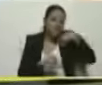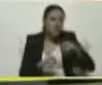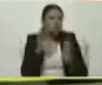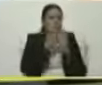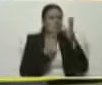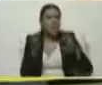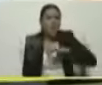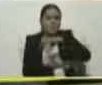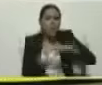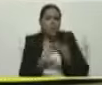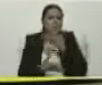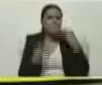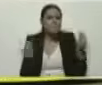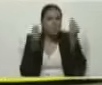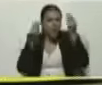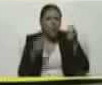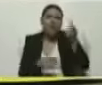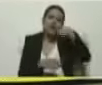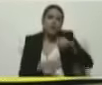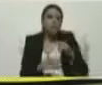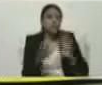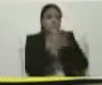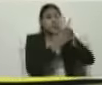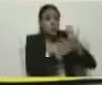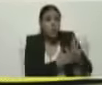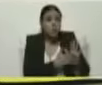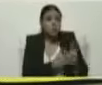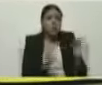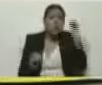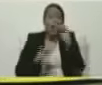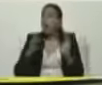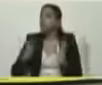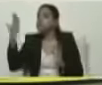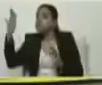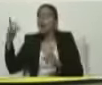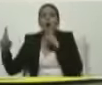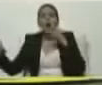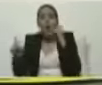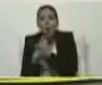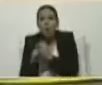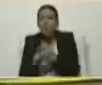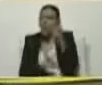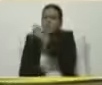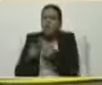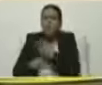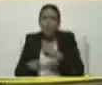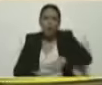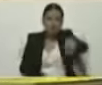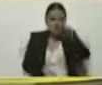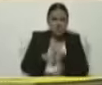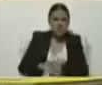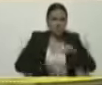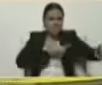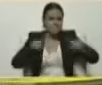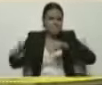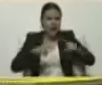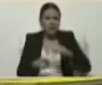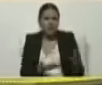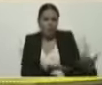problemas, mejoría y soluciones, y los que están odiando y aspiran a sentarse en esta silla para